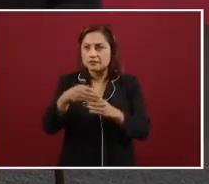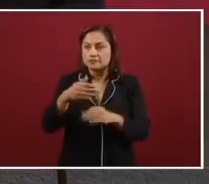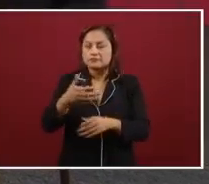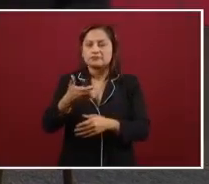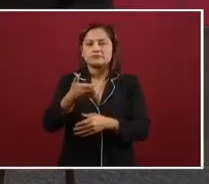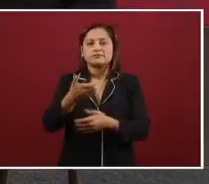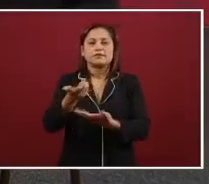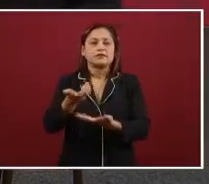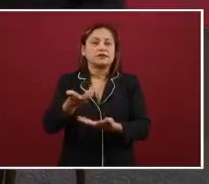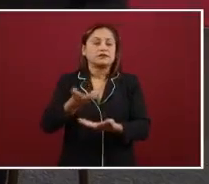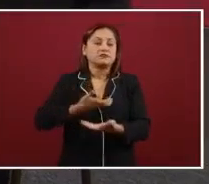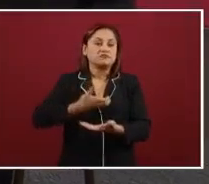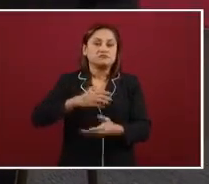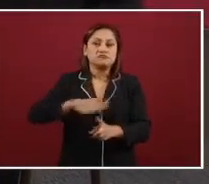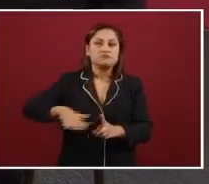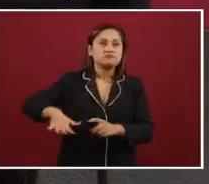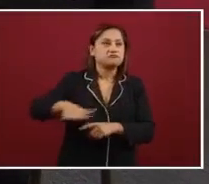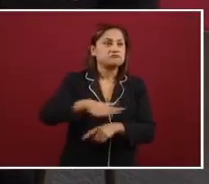movimiento,